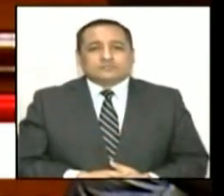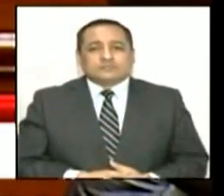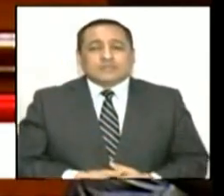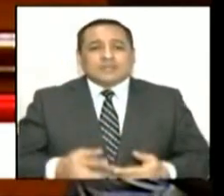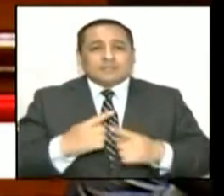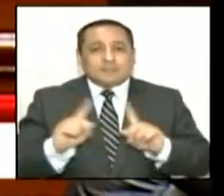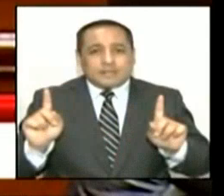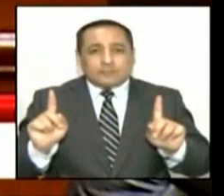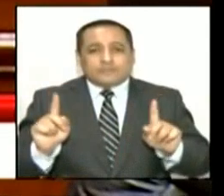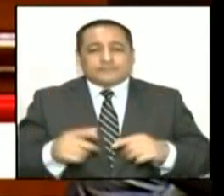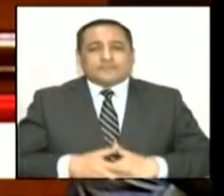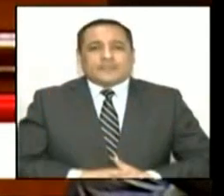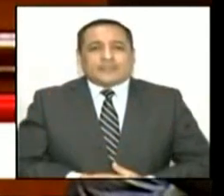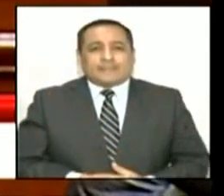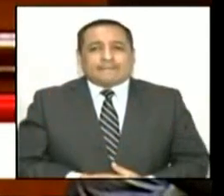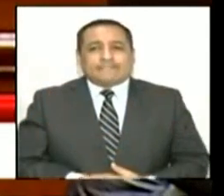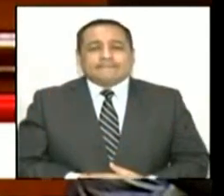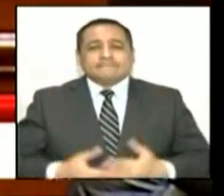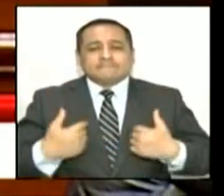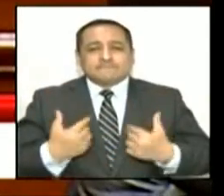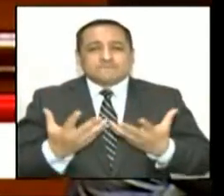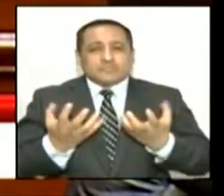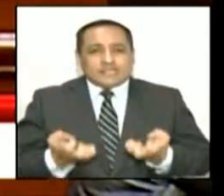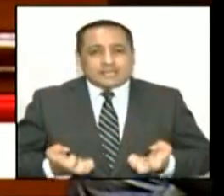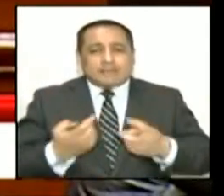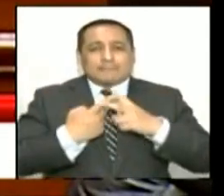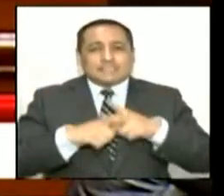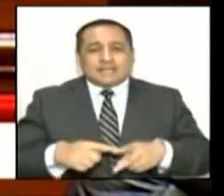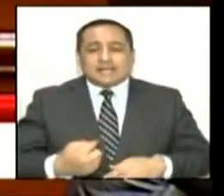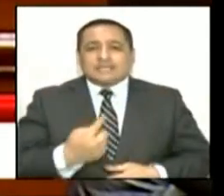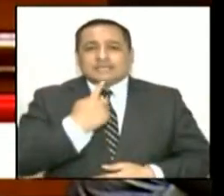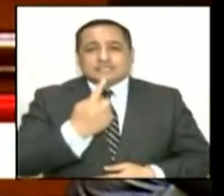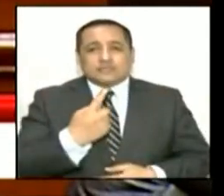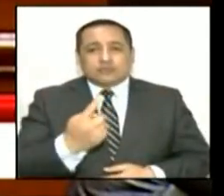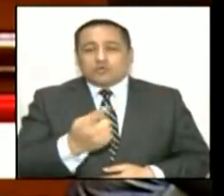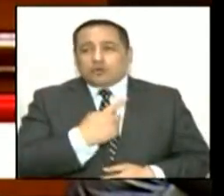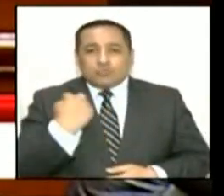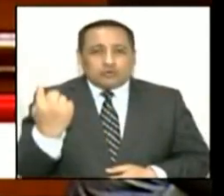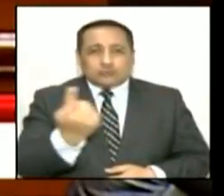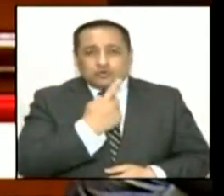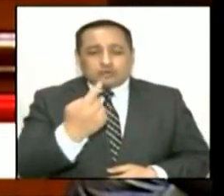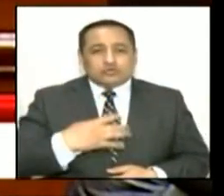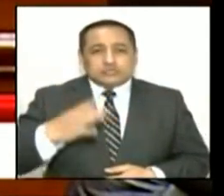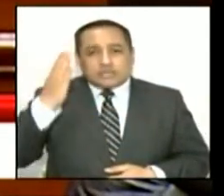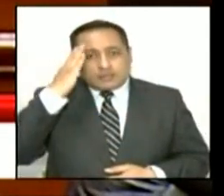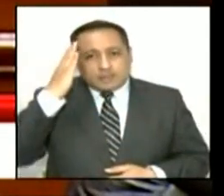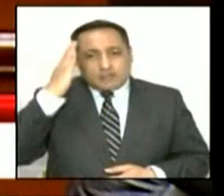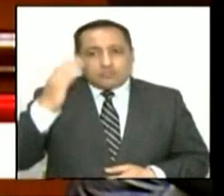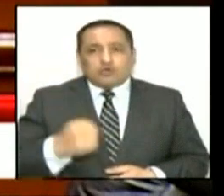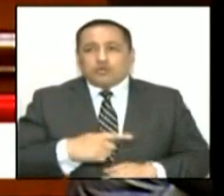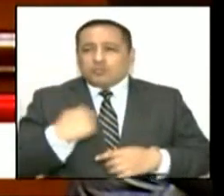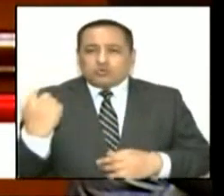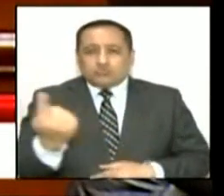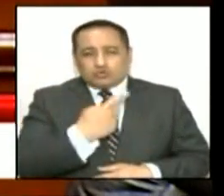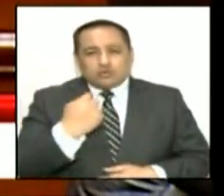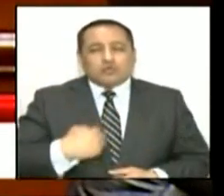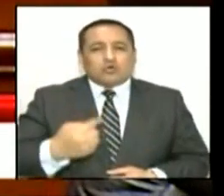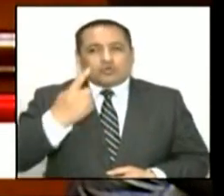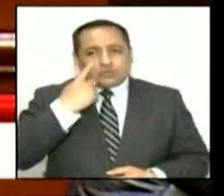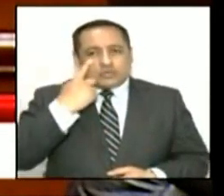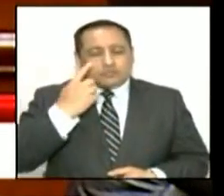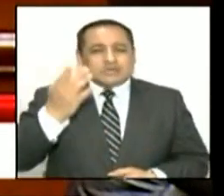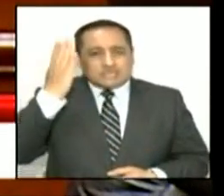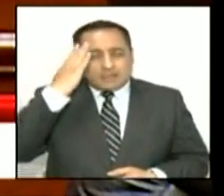Pero quisiera empezar diciendo, como todos sabemos, como todos lo reconocemos y nos damos